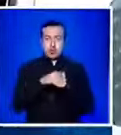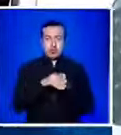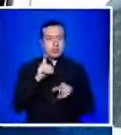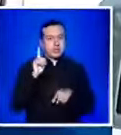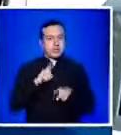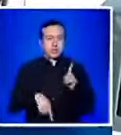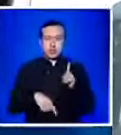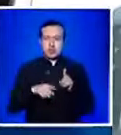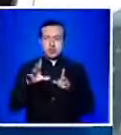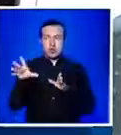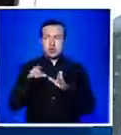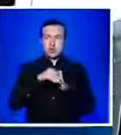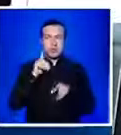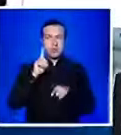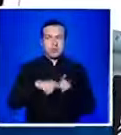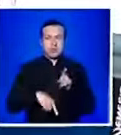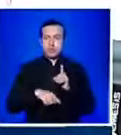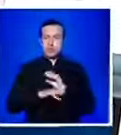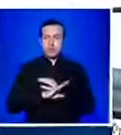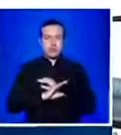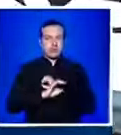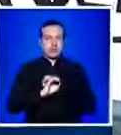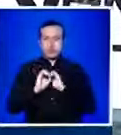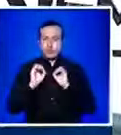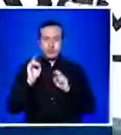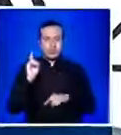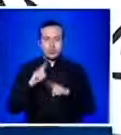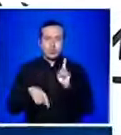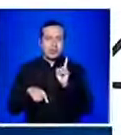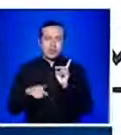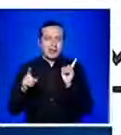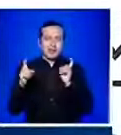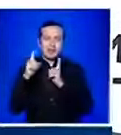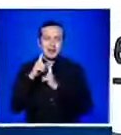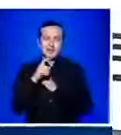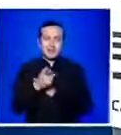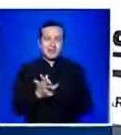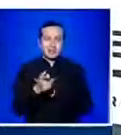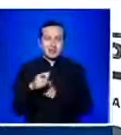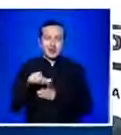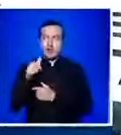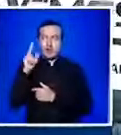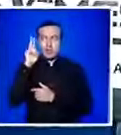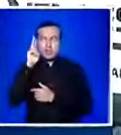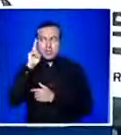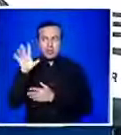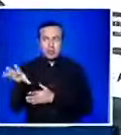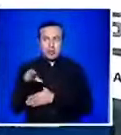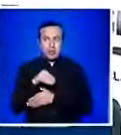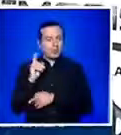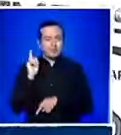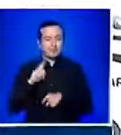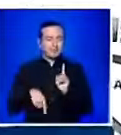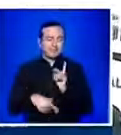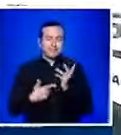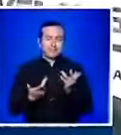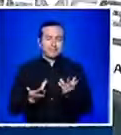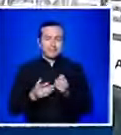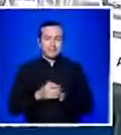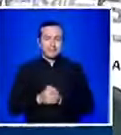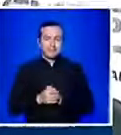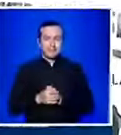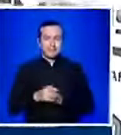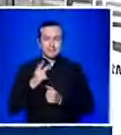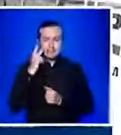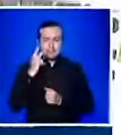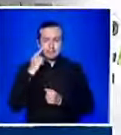cualquier tipo de control universal, cualquier otro tipo de llave maestra, digámoslo así, ¿no? Entonces... Este es el